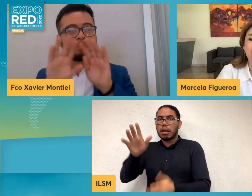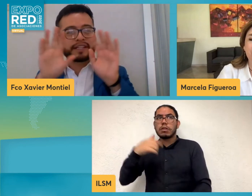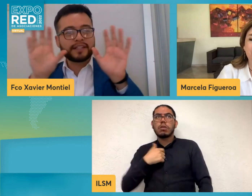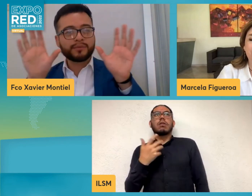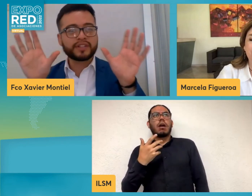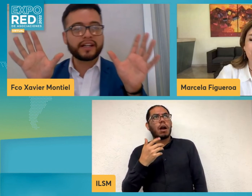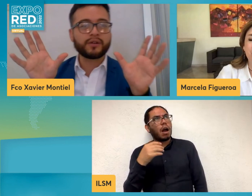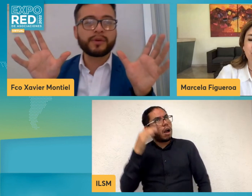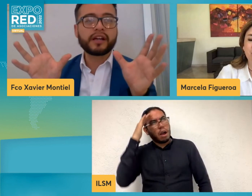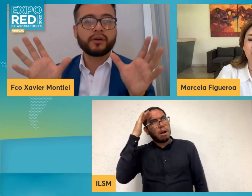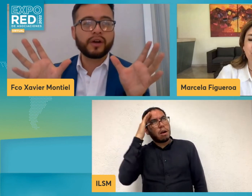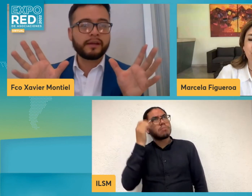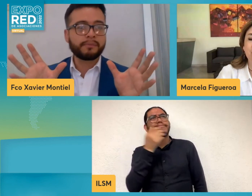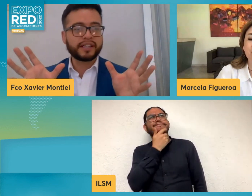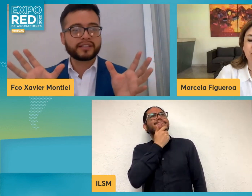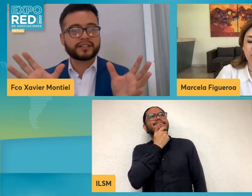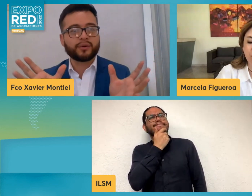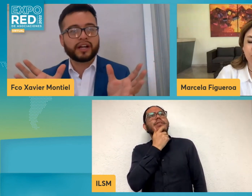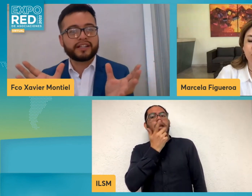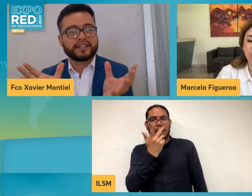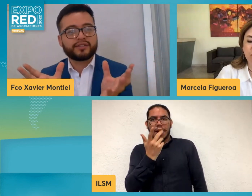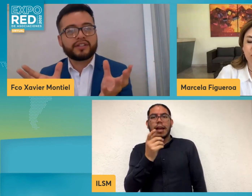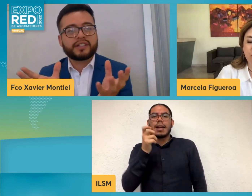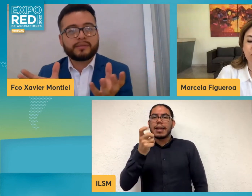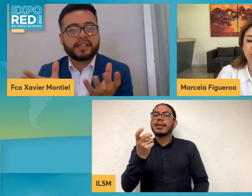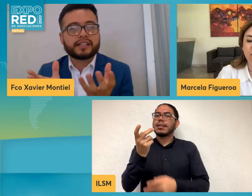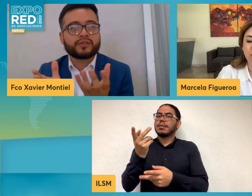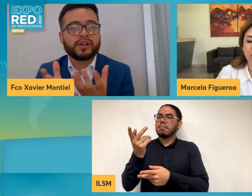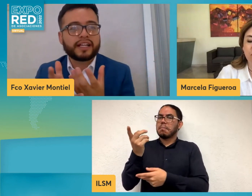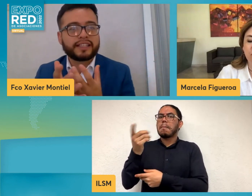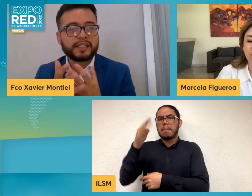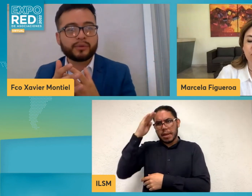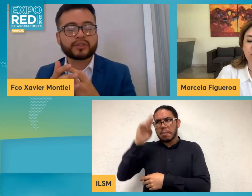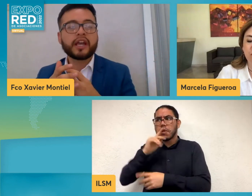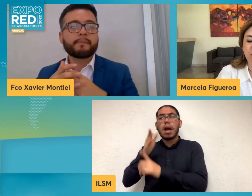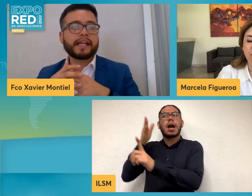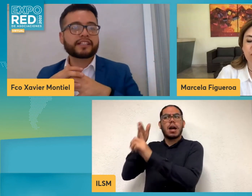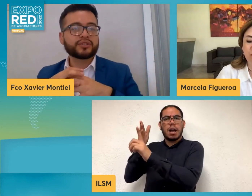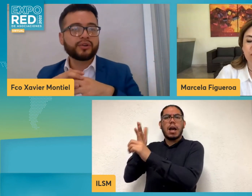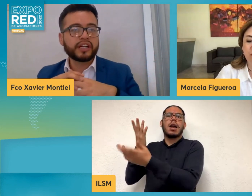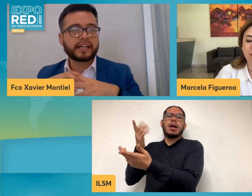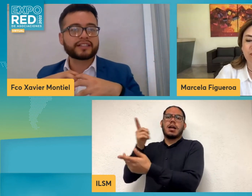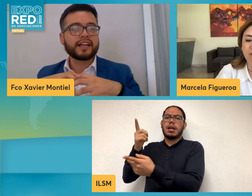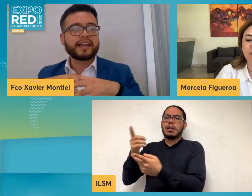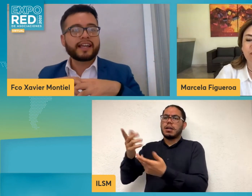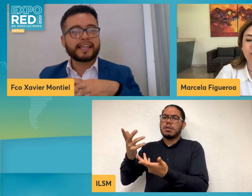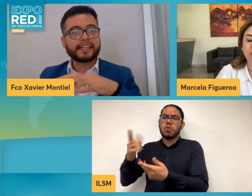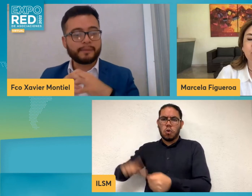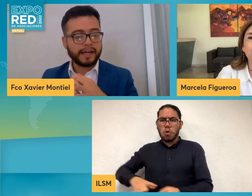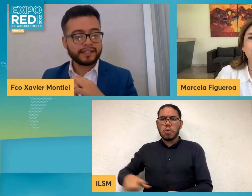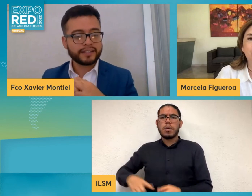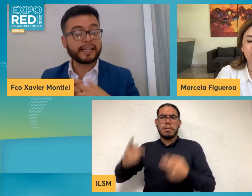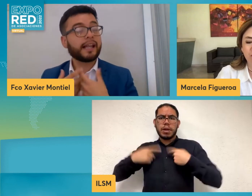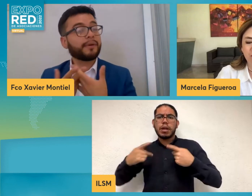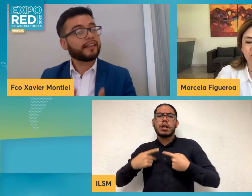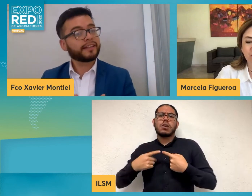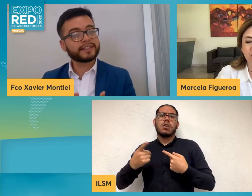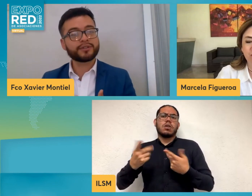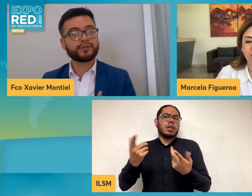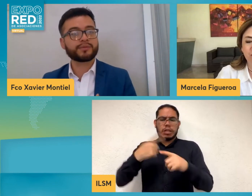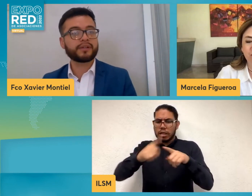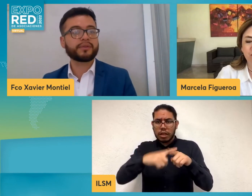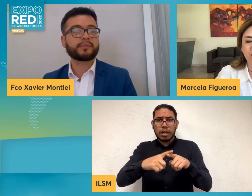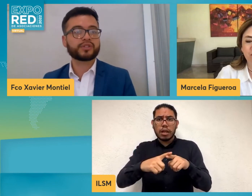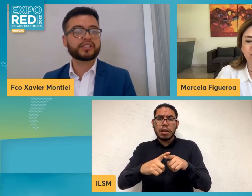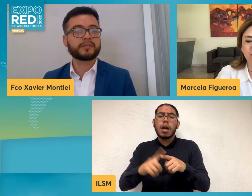eso, pensemos en el gobierno, empresas, organizaciones civiles, colectivos, personas y demás. Y la verdad es